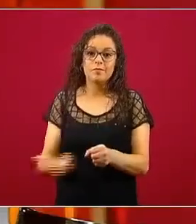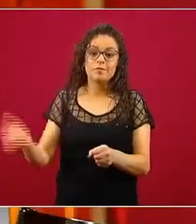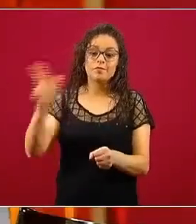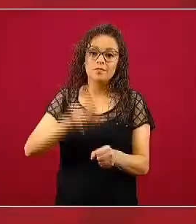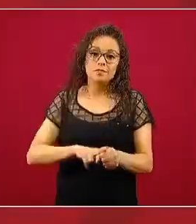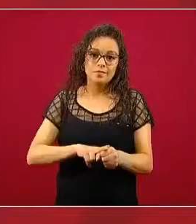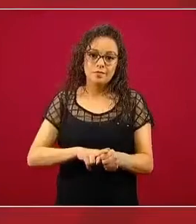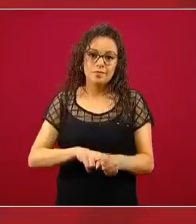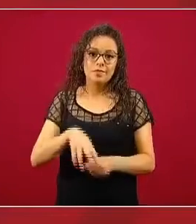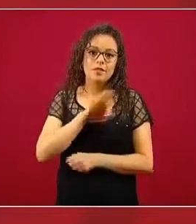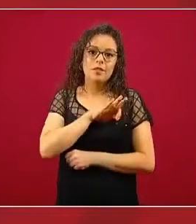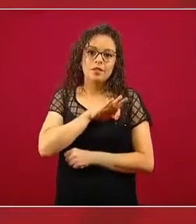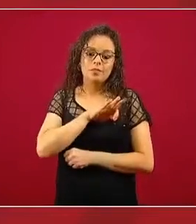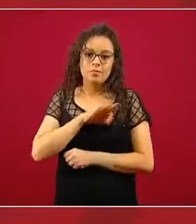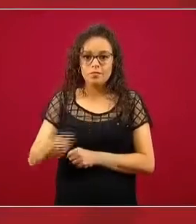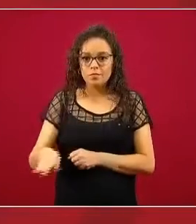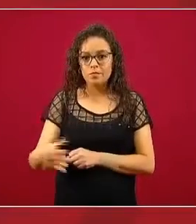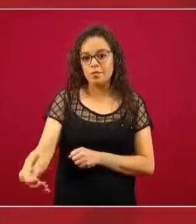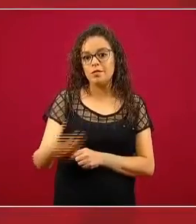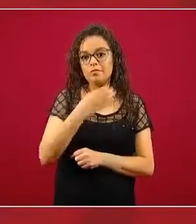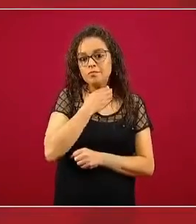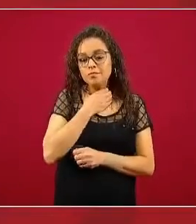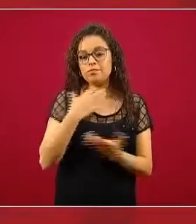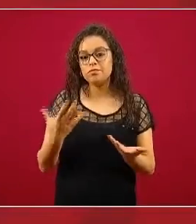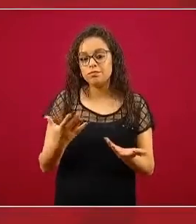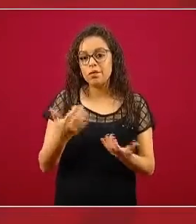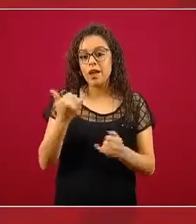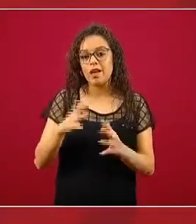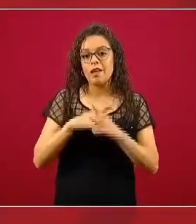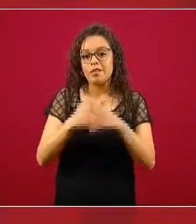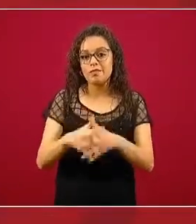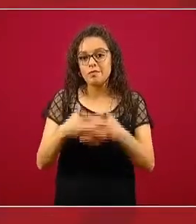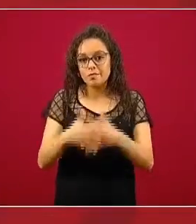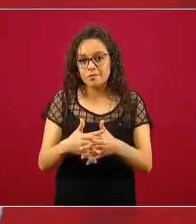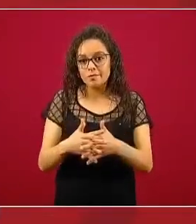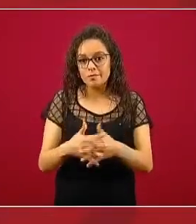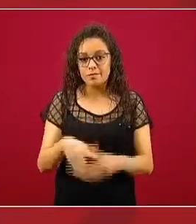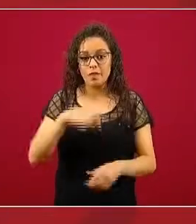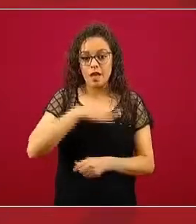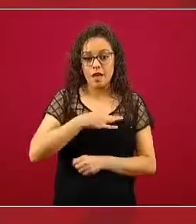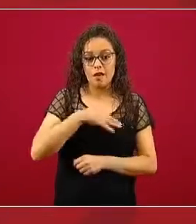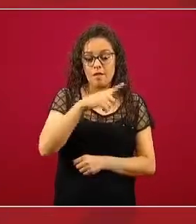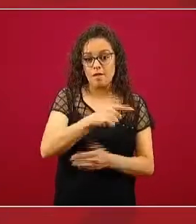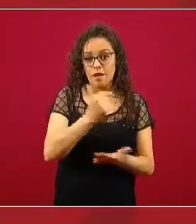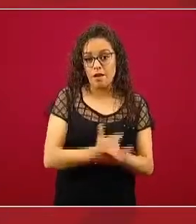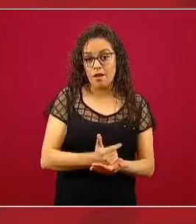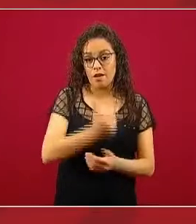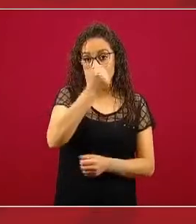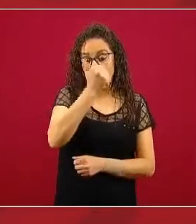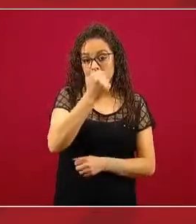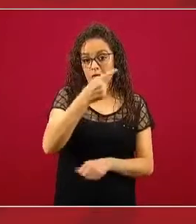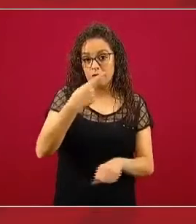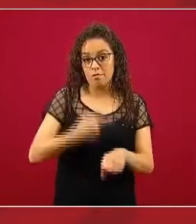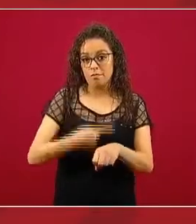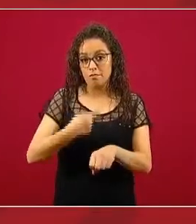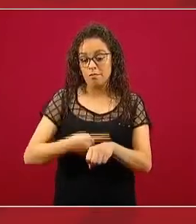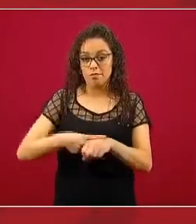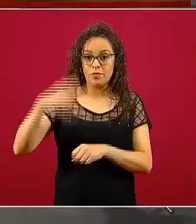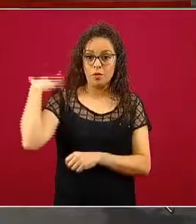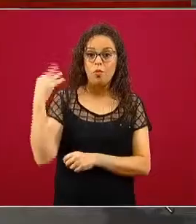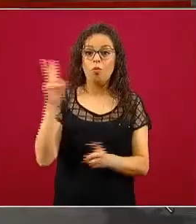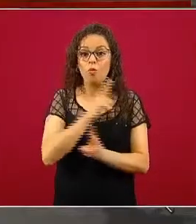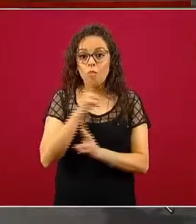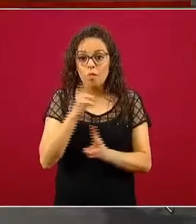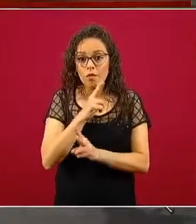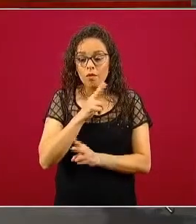estar ahora combinada con personas que tienen infección respiratoria aguda grave causada por influenza y